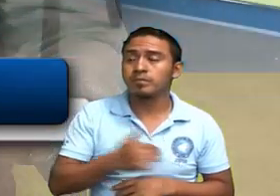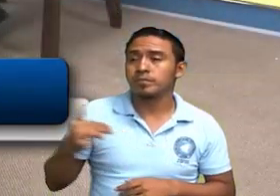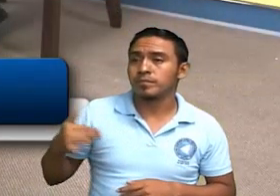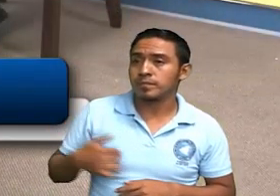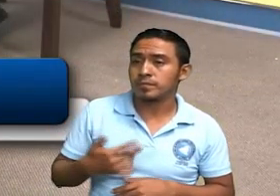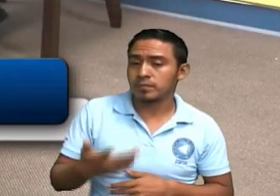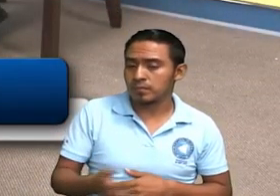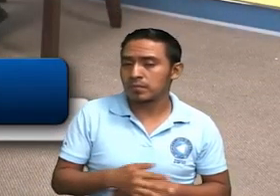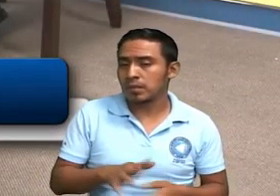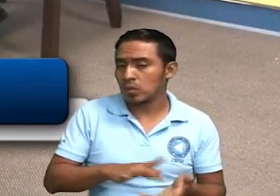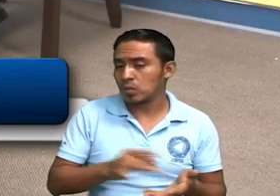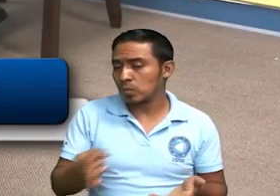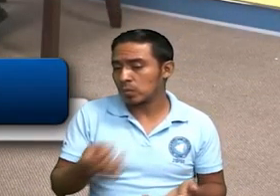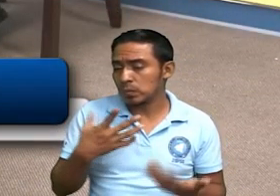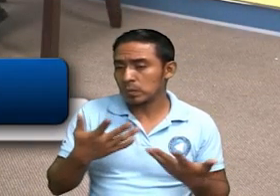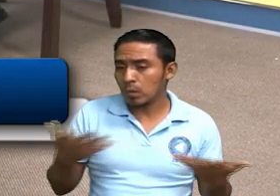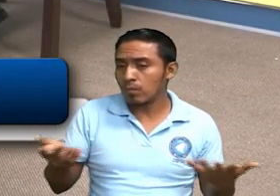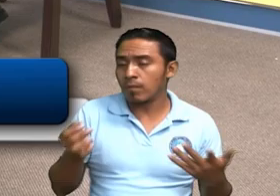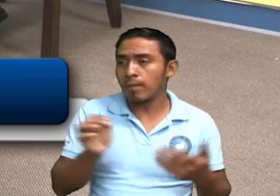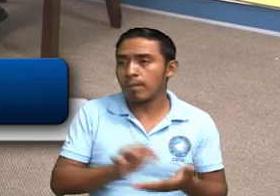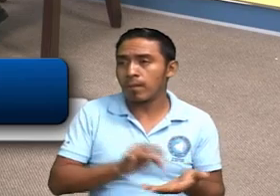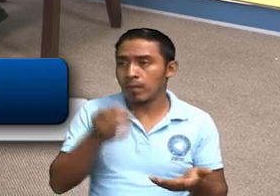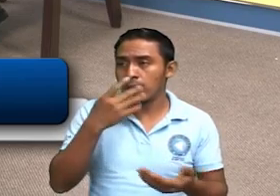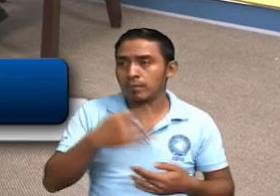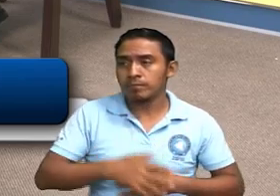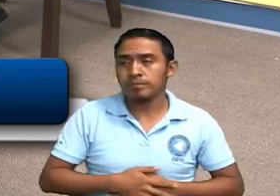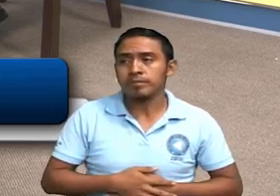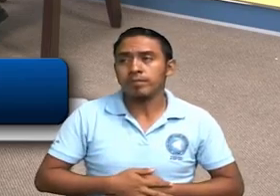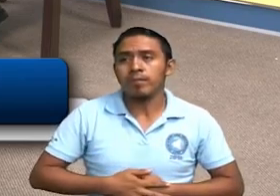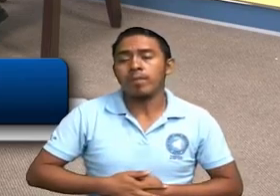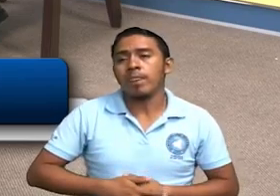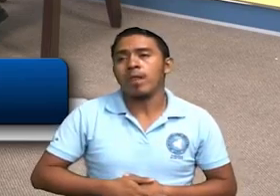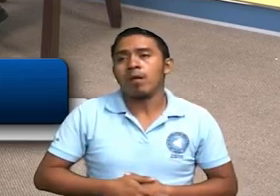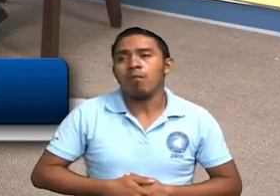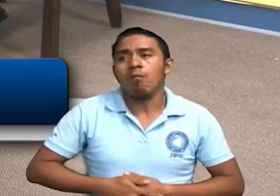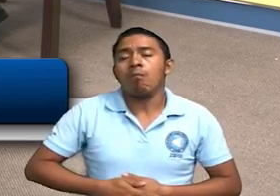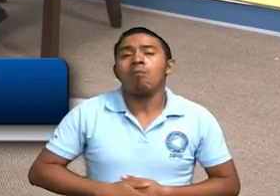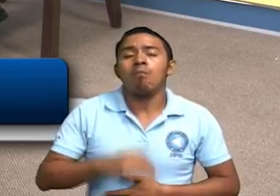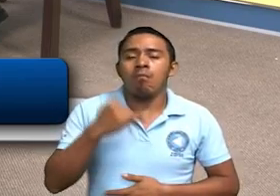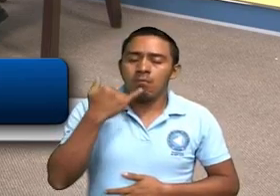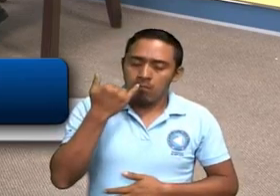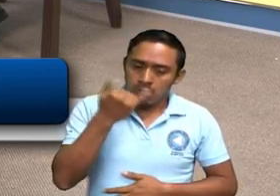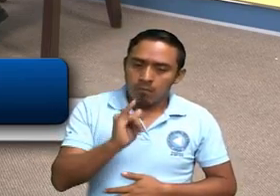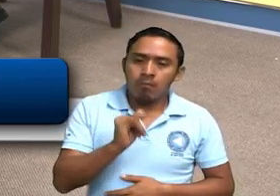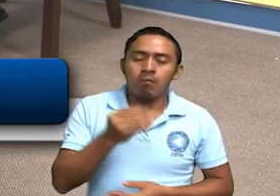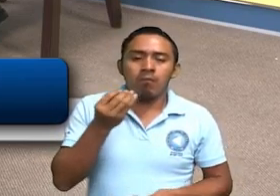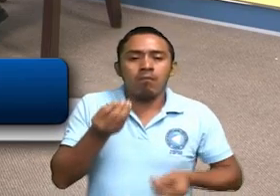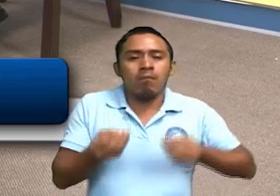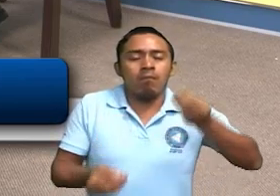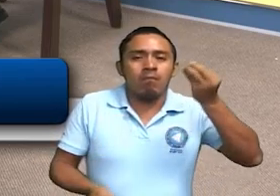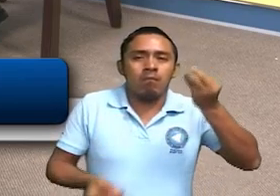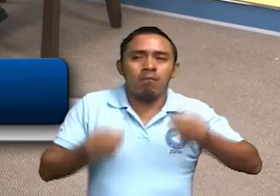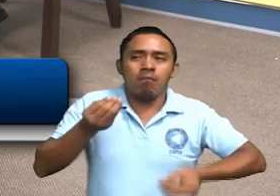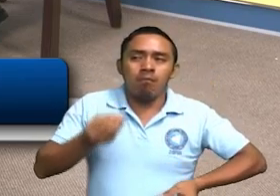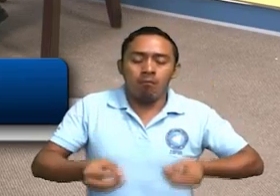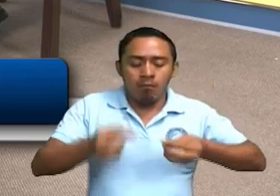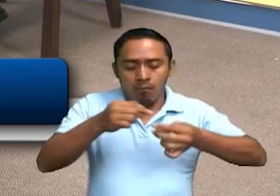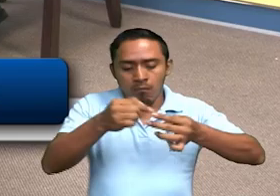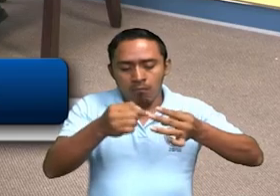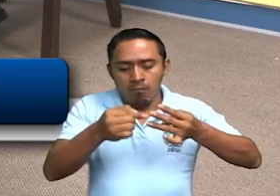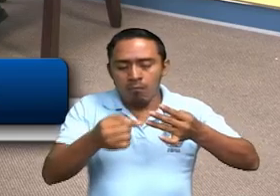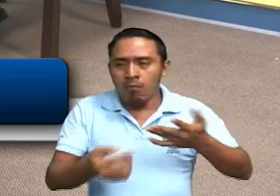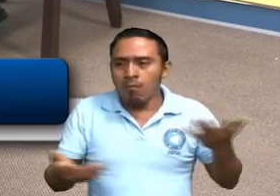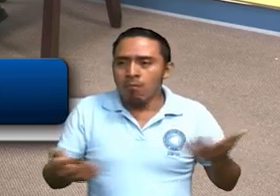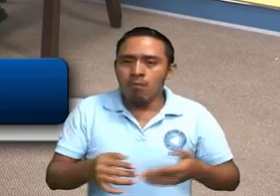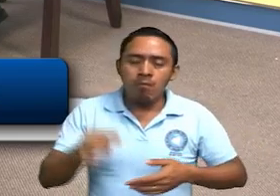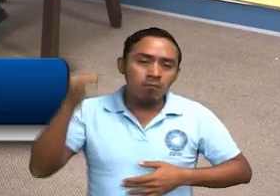¿Hay un tratamiento con medicamento? Sí. ¿Hay una operación? ¿Qué hay? Va a depender del tipo de pérdida